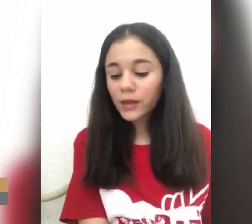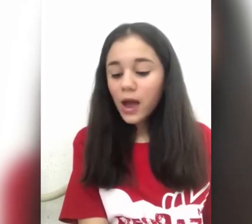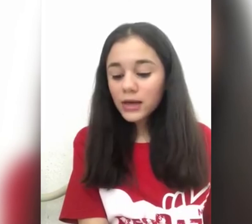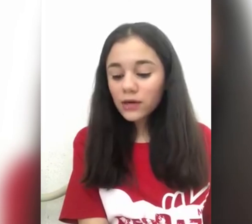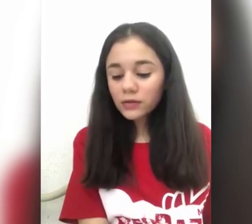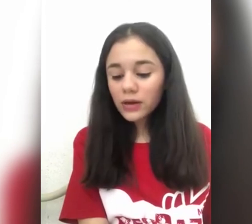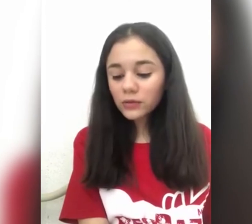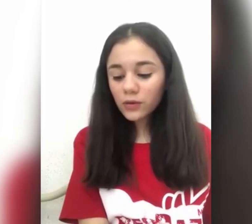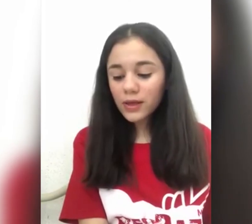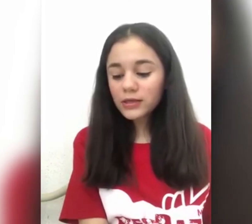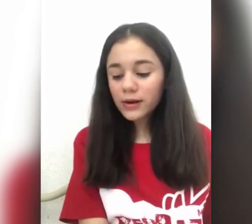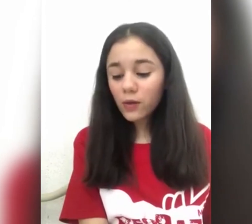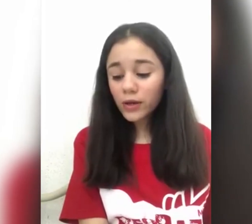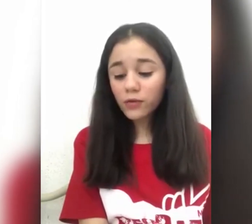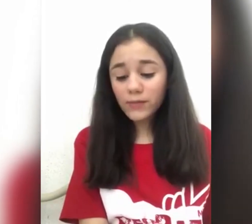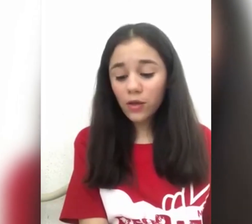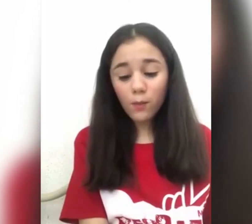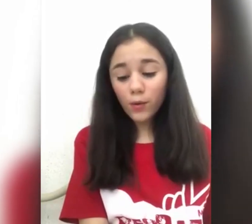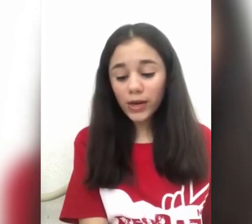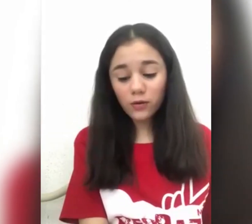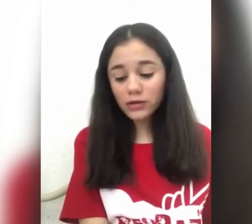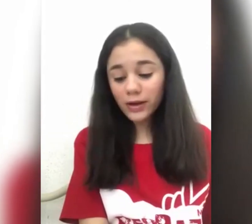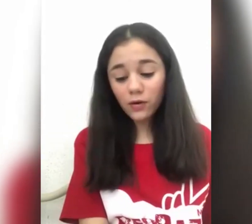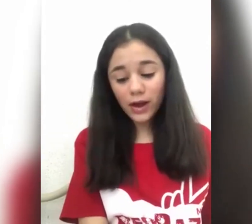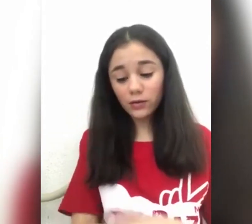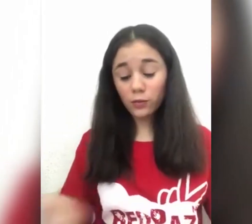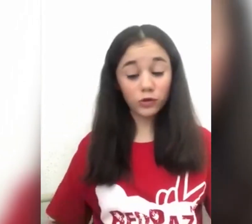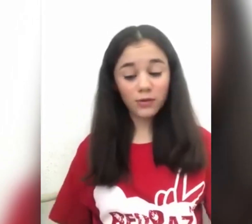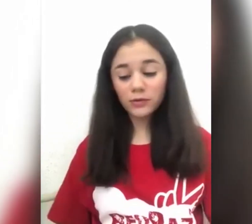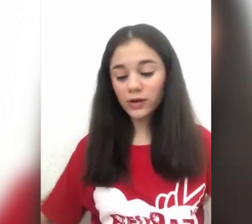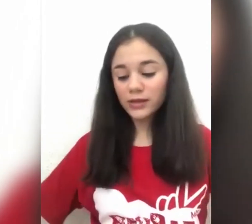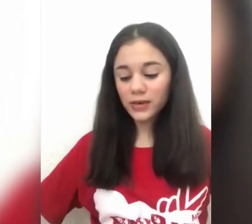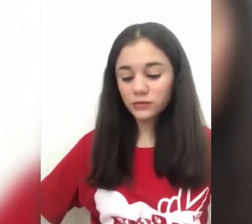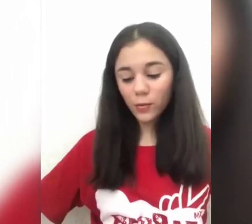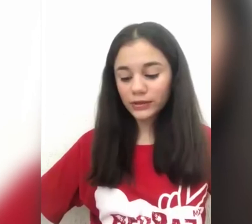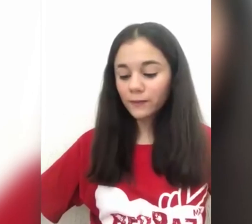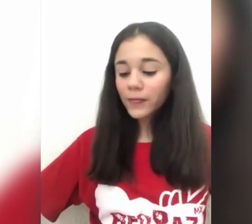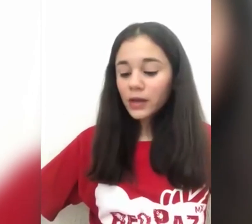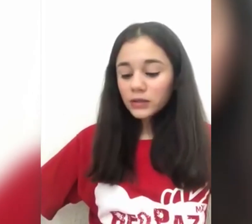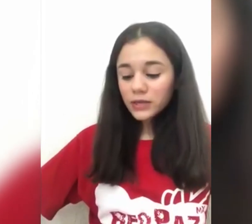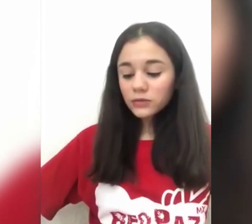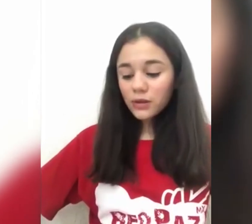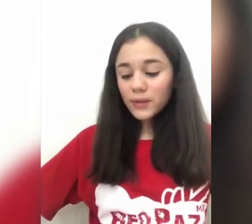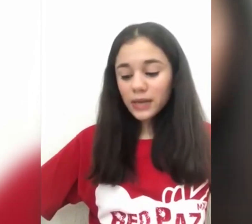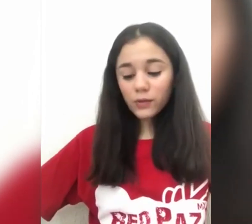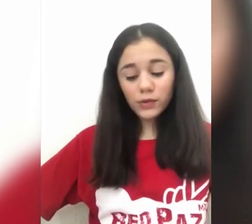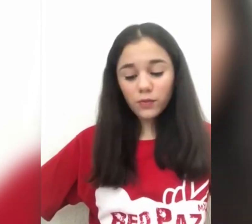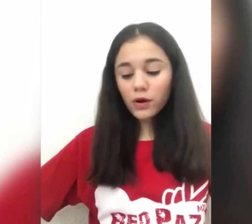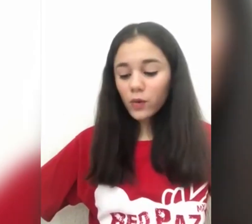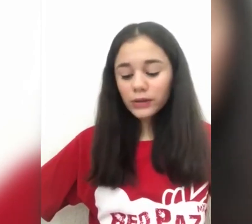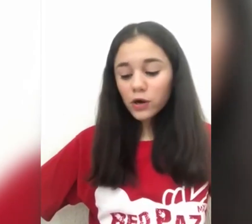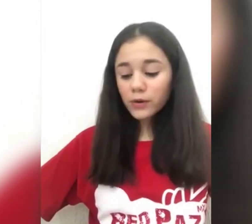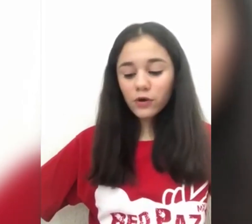rutina. ¿Hasta dónde las autoridades van a acudir a un llamado? Porque no sabemos lo que hay detrás de una puerta. Si esto está pasando donde